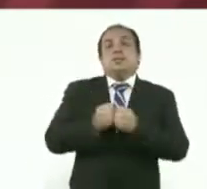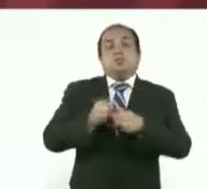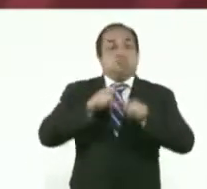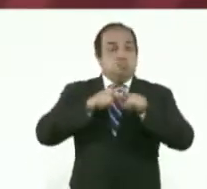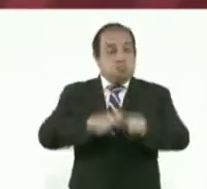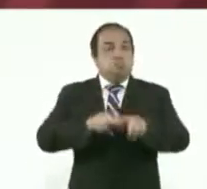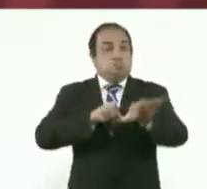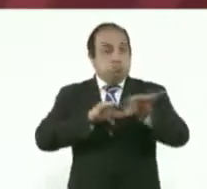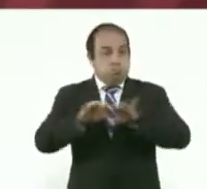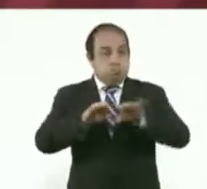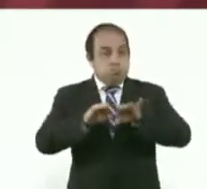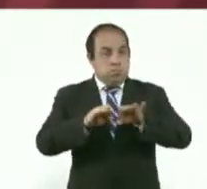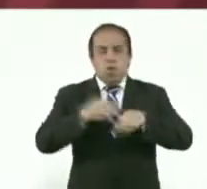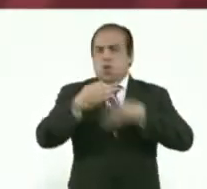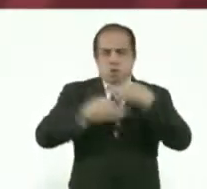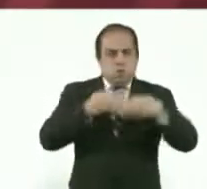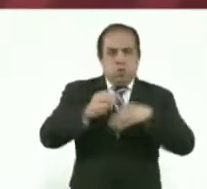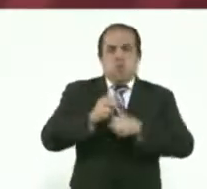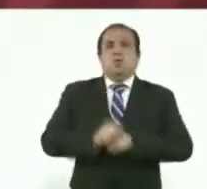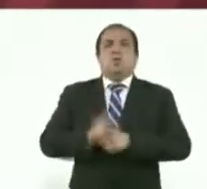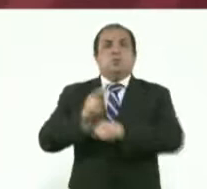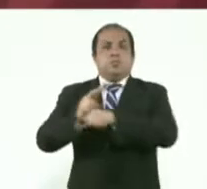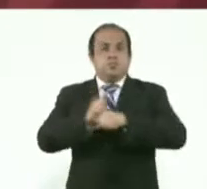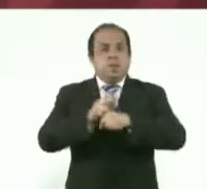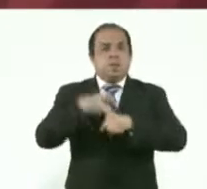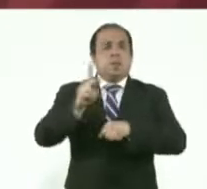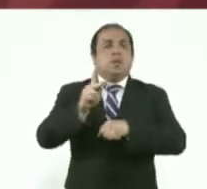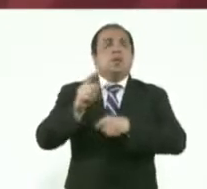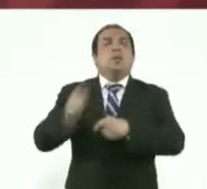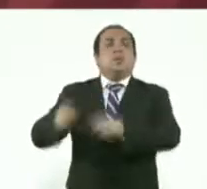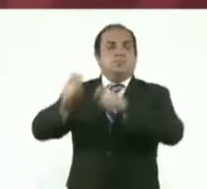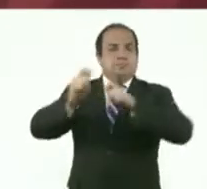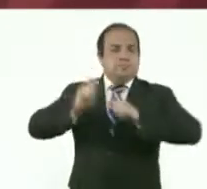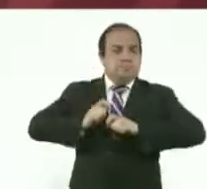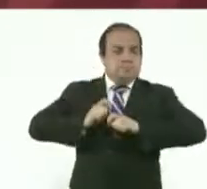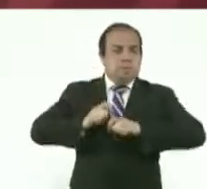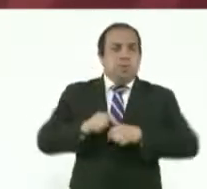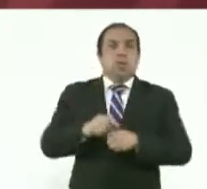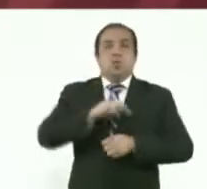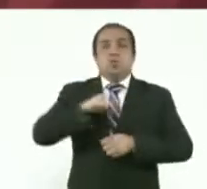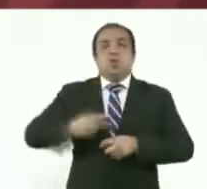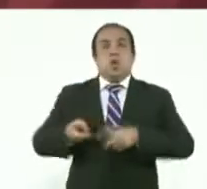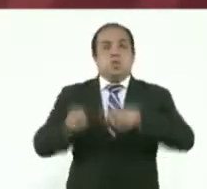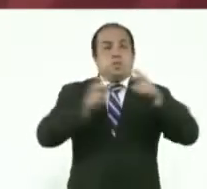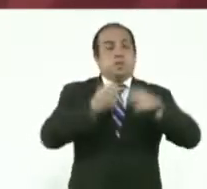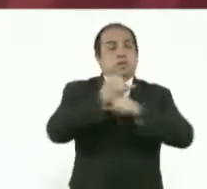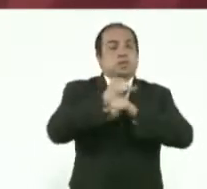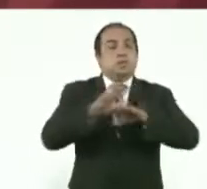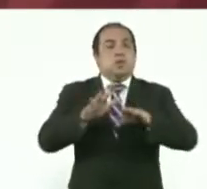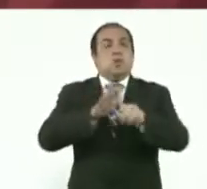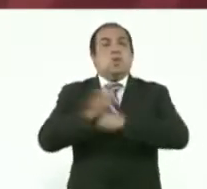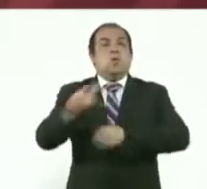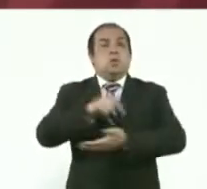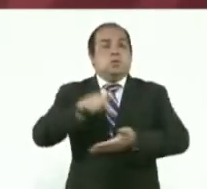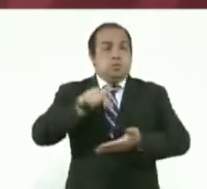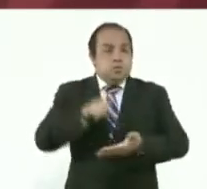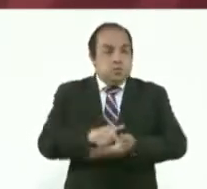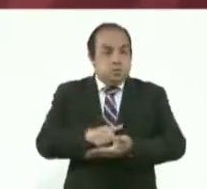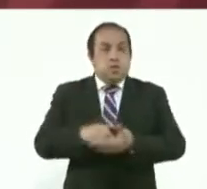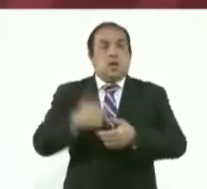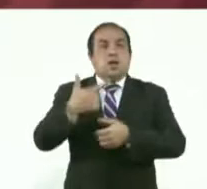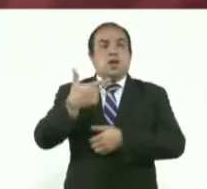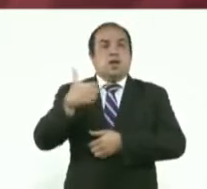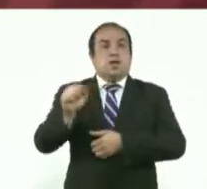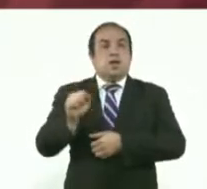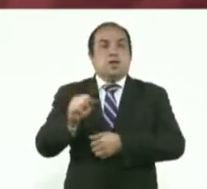Entonces no es a todas, pero sí nos van a estar pasando y vamos a estar subiendo la información de cuáles son las gasolineras que